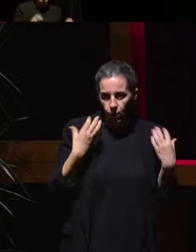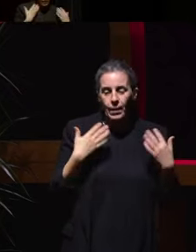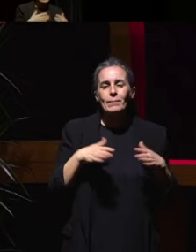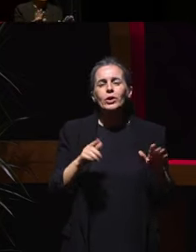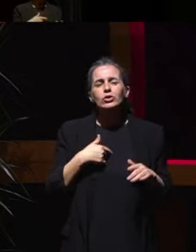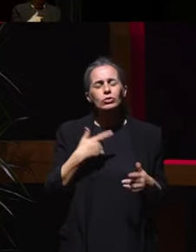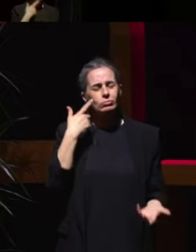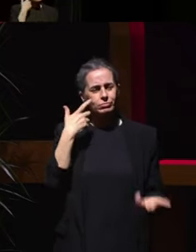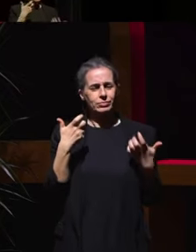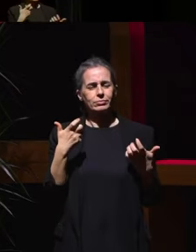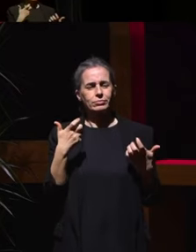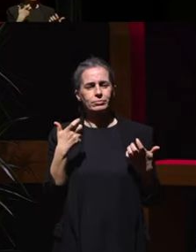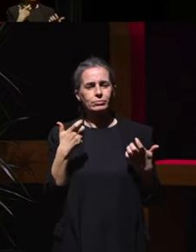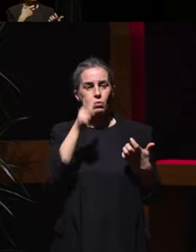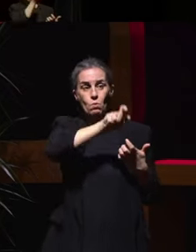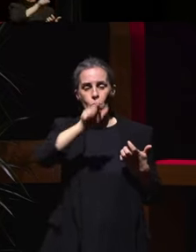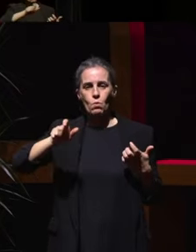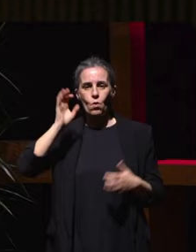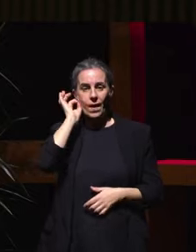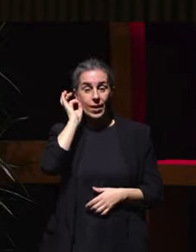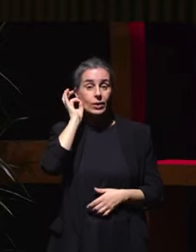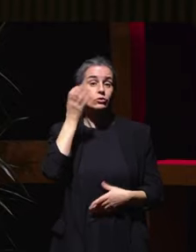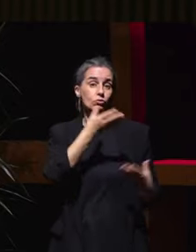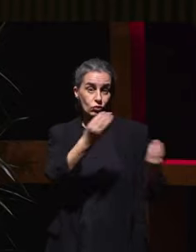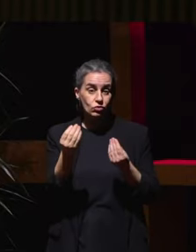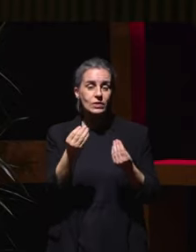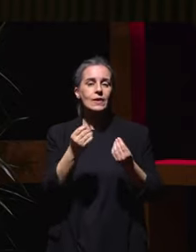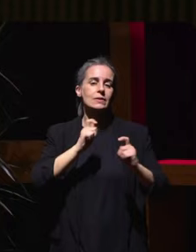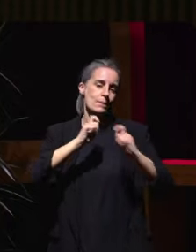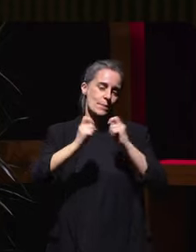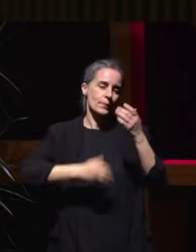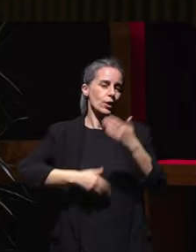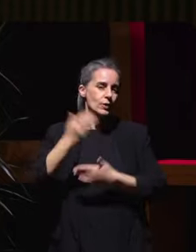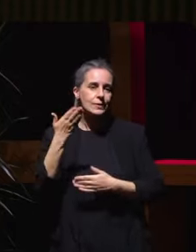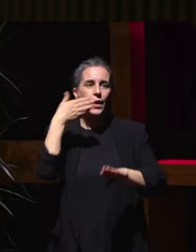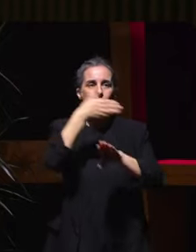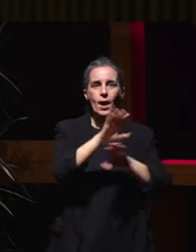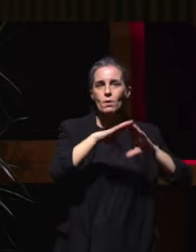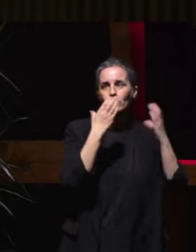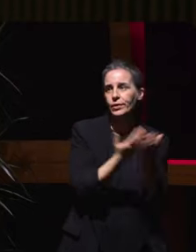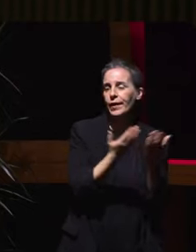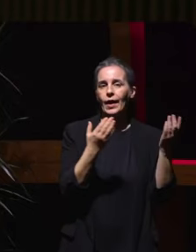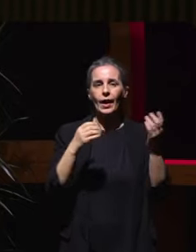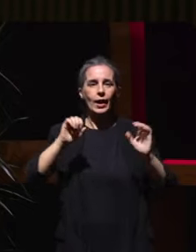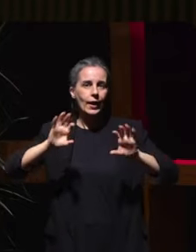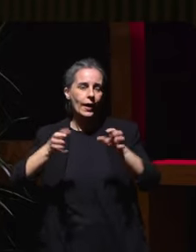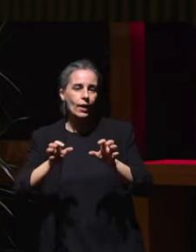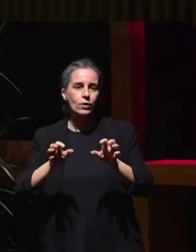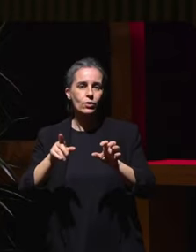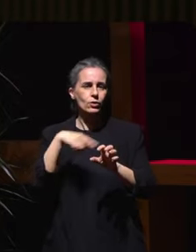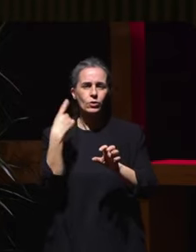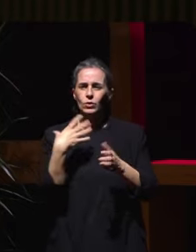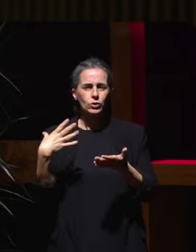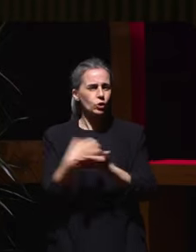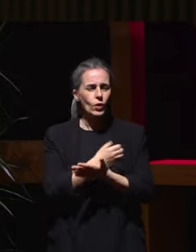atención todas estas mujeres, ¿no?, que son periodistas, que pues la que se va al mundial, la que está en la radio, etcétera, que todas son increíblemente